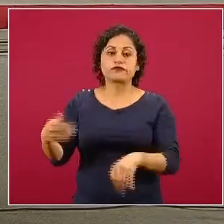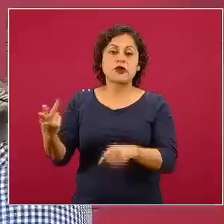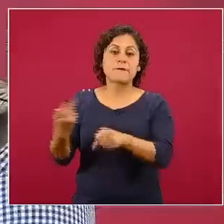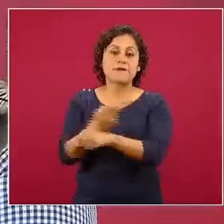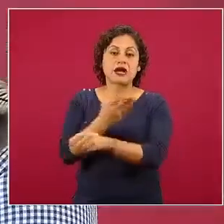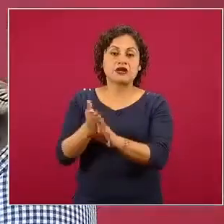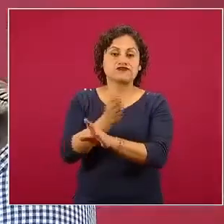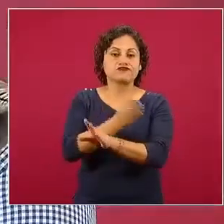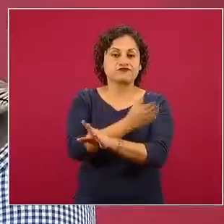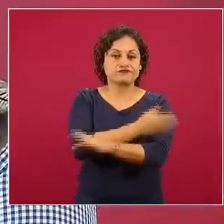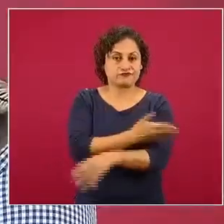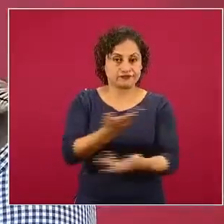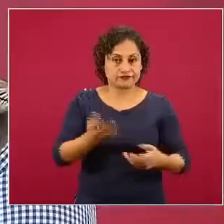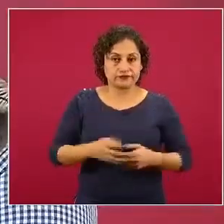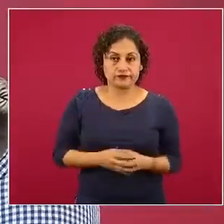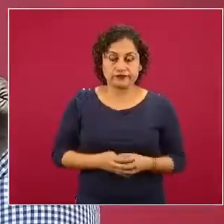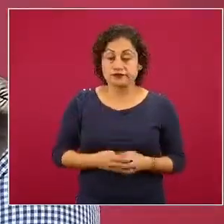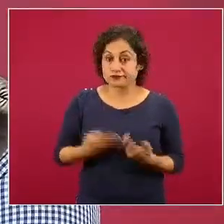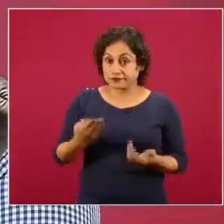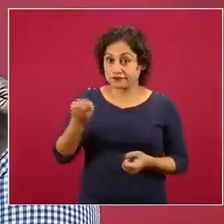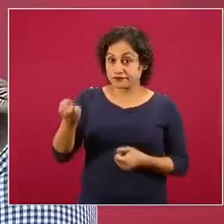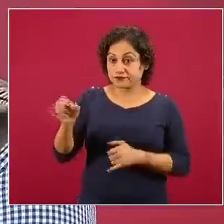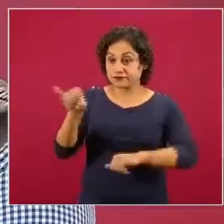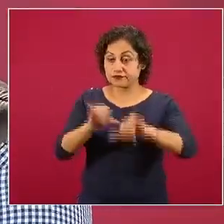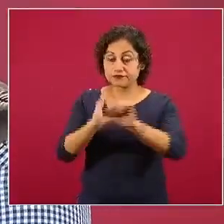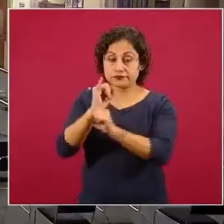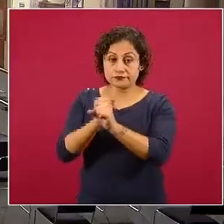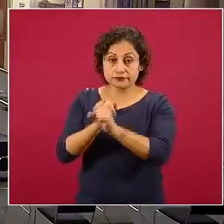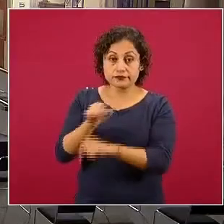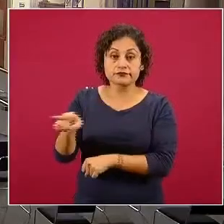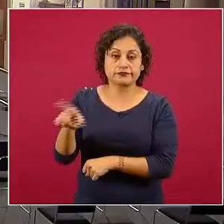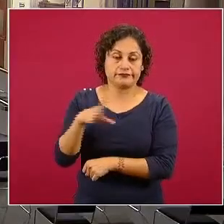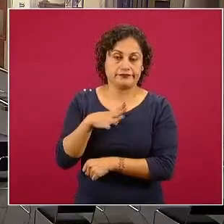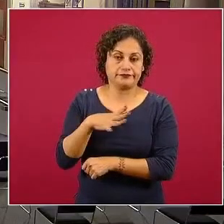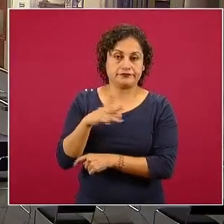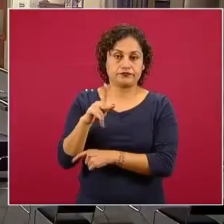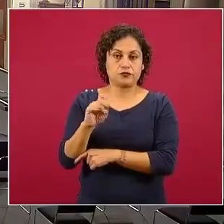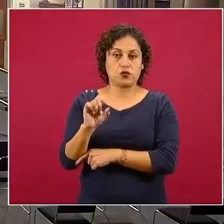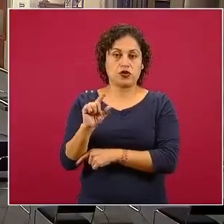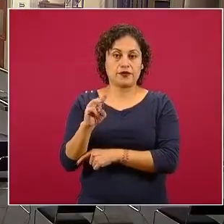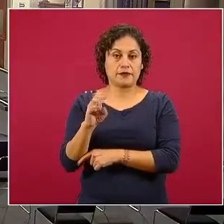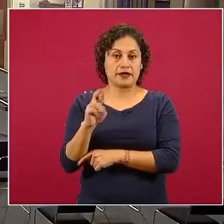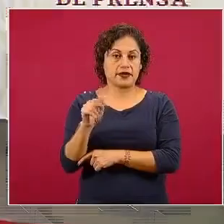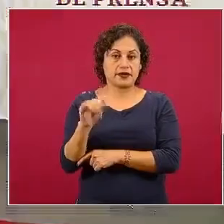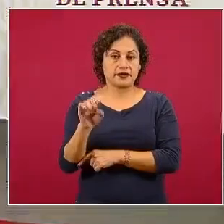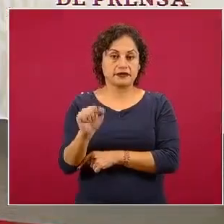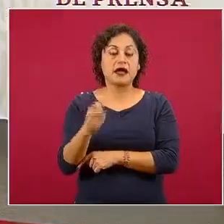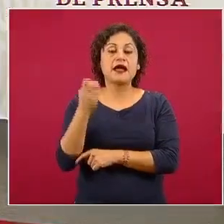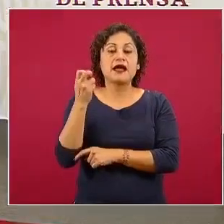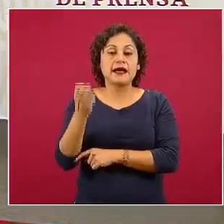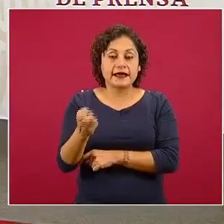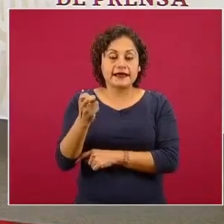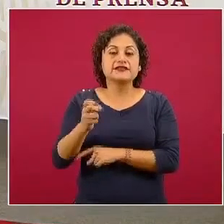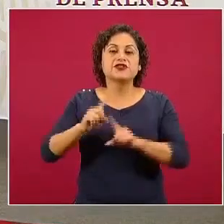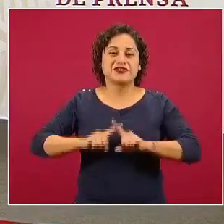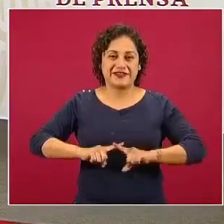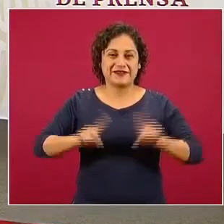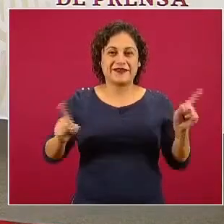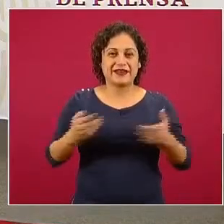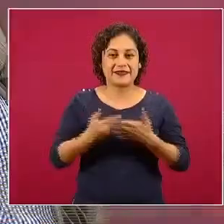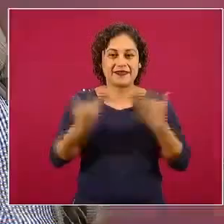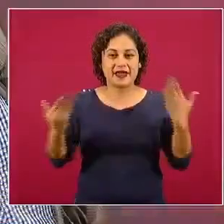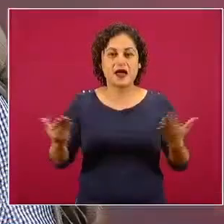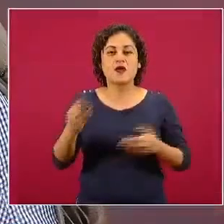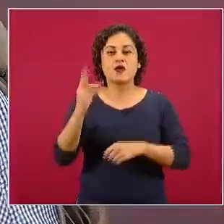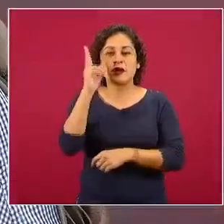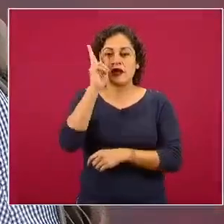polimerasa. Esta es también una ventaja que va a generar, digamos, la prueba antigénica, dado que la muestra de una prueba